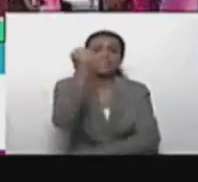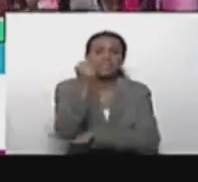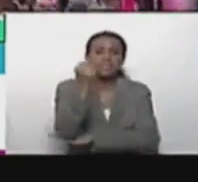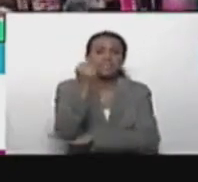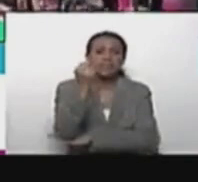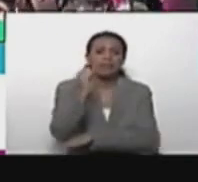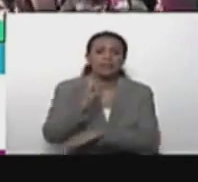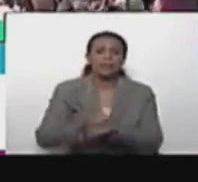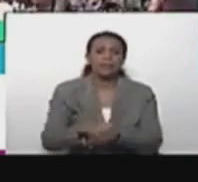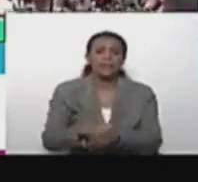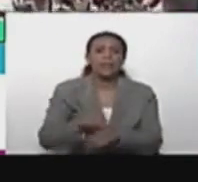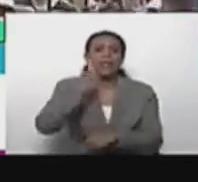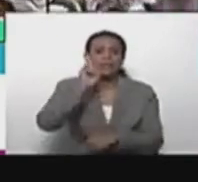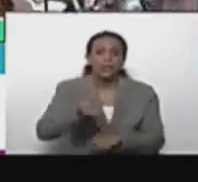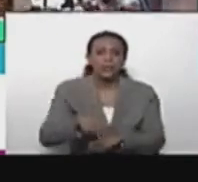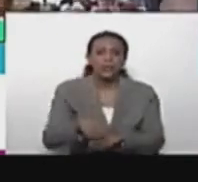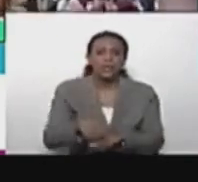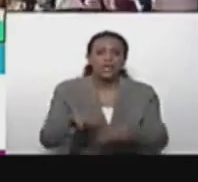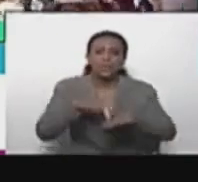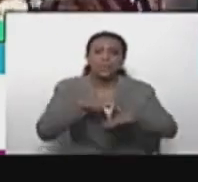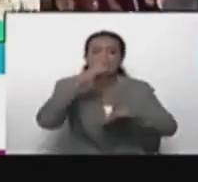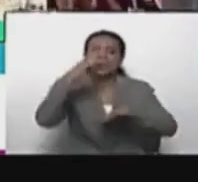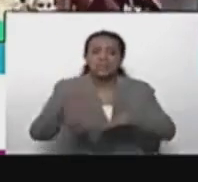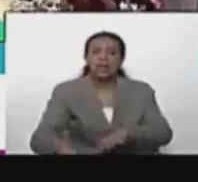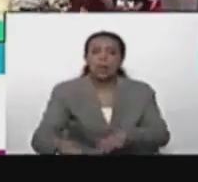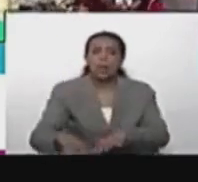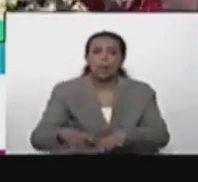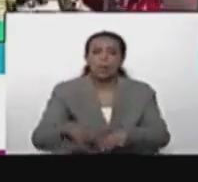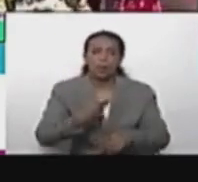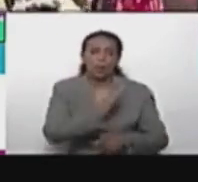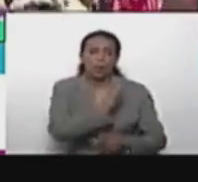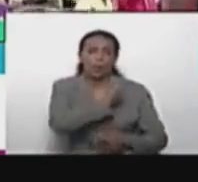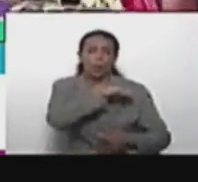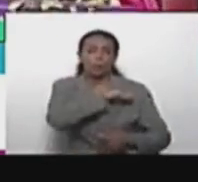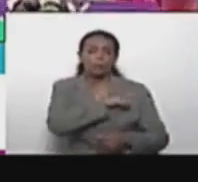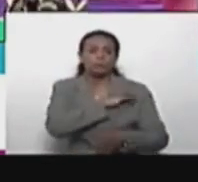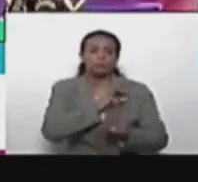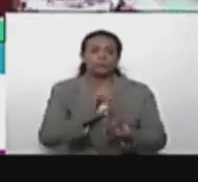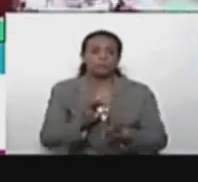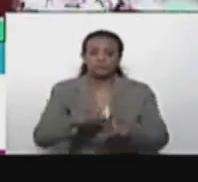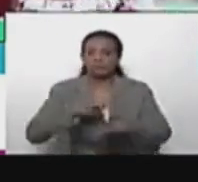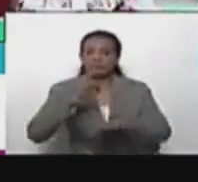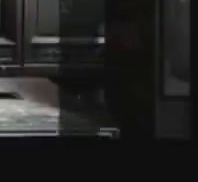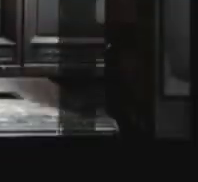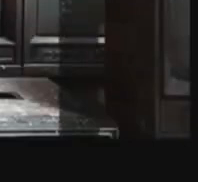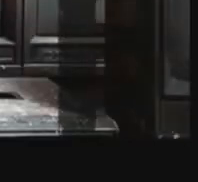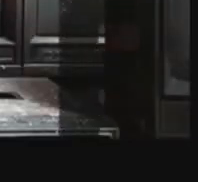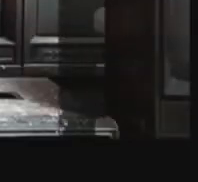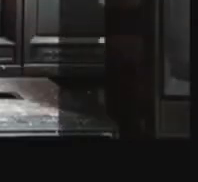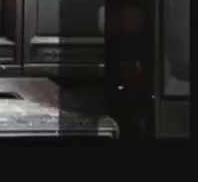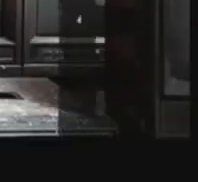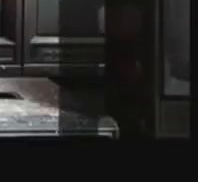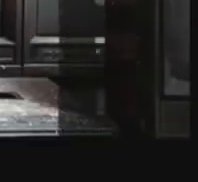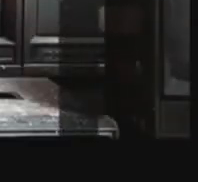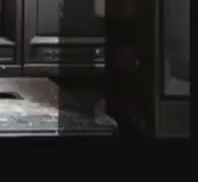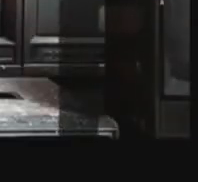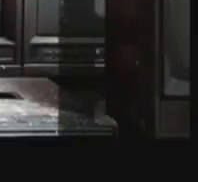Indígena y de la descolonización de América, nuestra América.